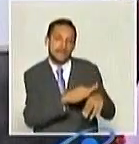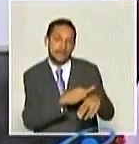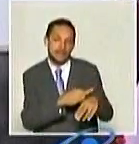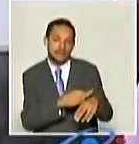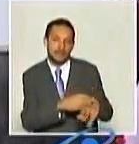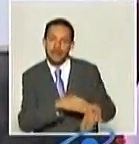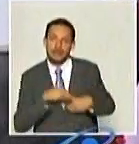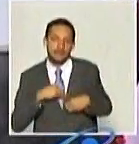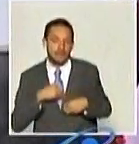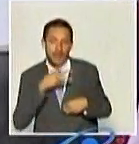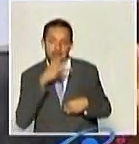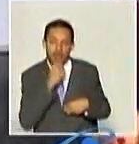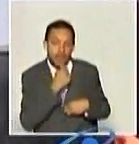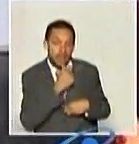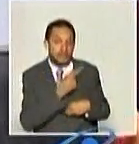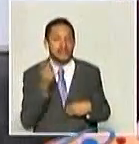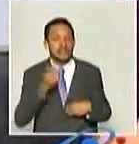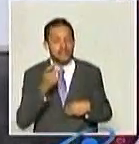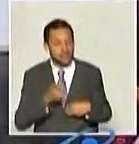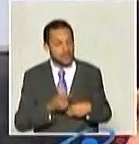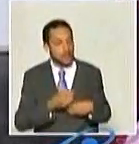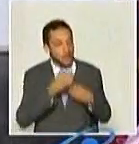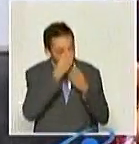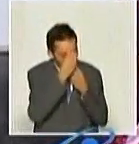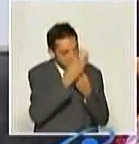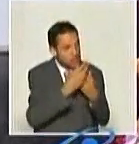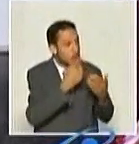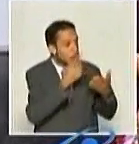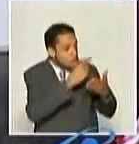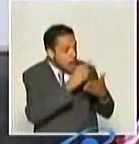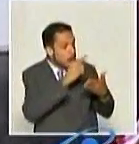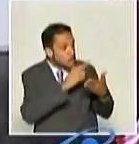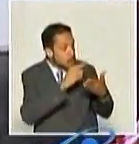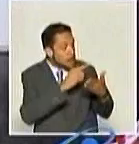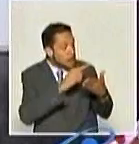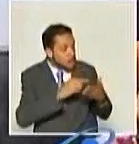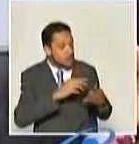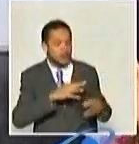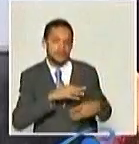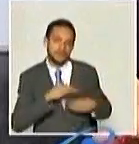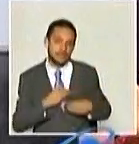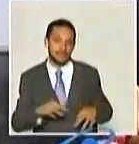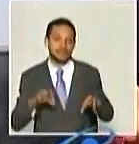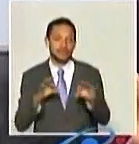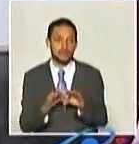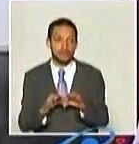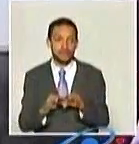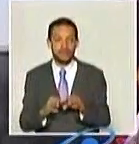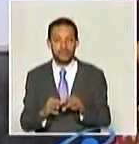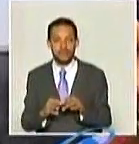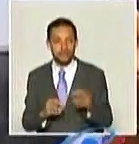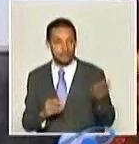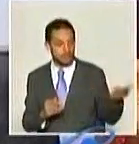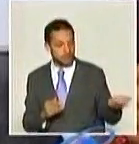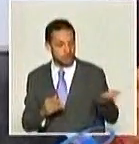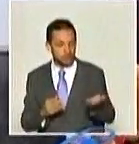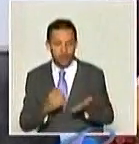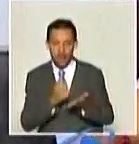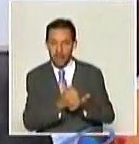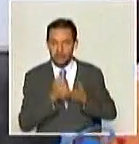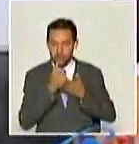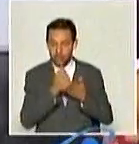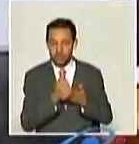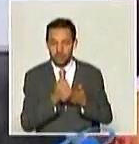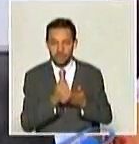y demás? Es que es de los dos, es ese partido de ajedrez que yo les contaba ahora. Uno en este lado, con las blancas, uno podrá